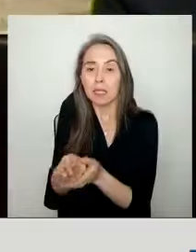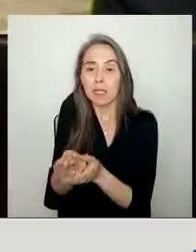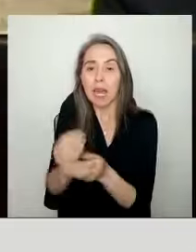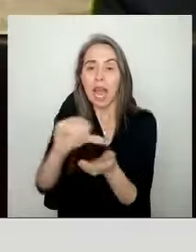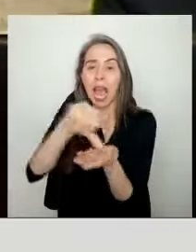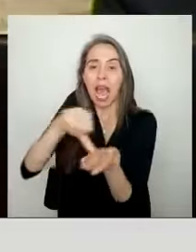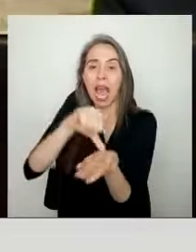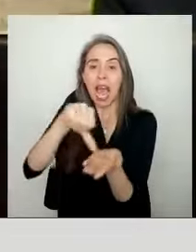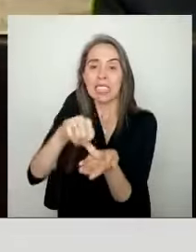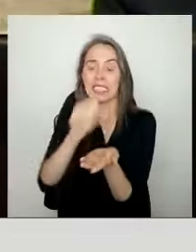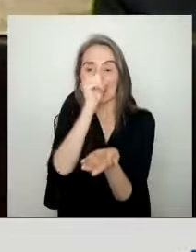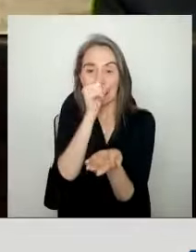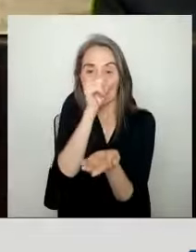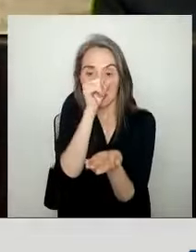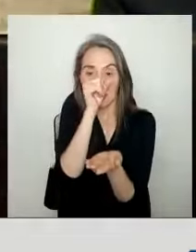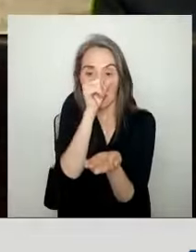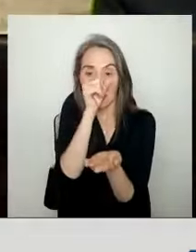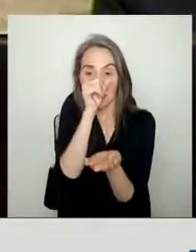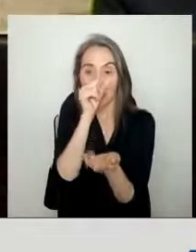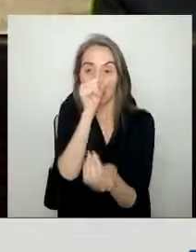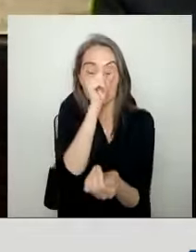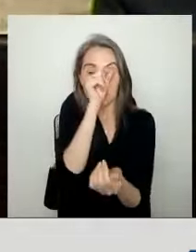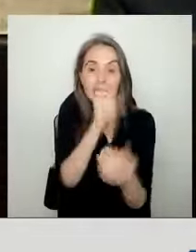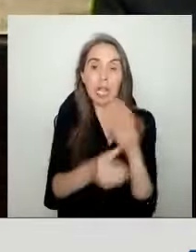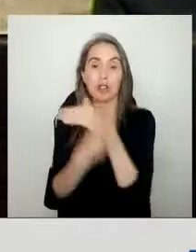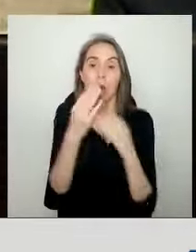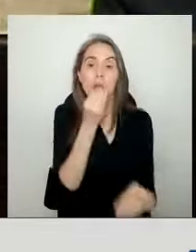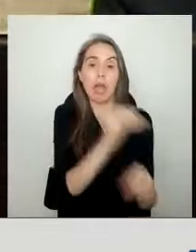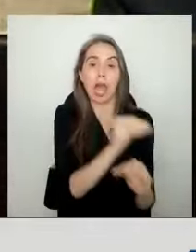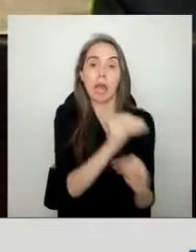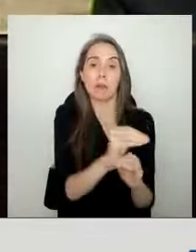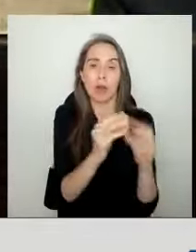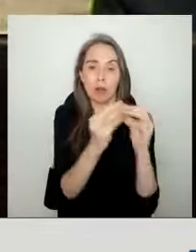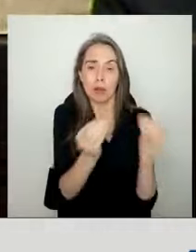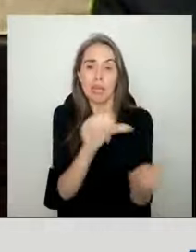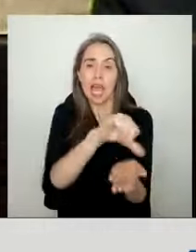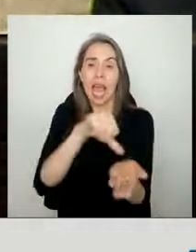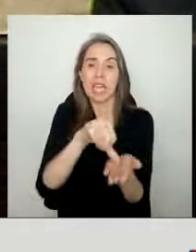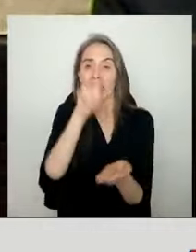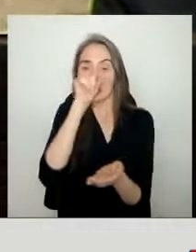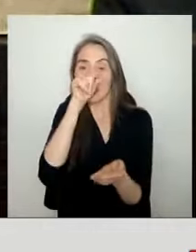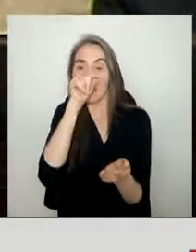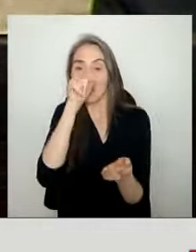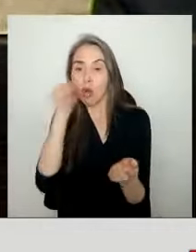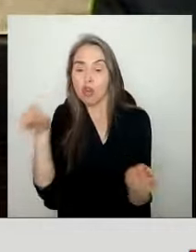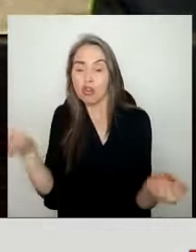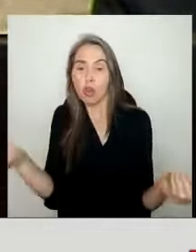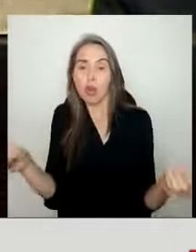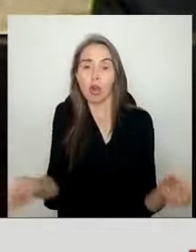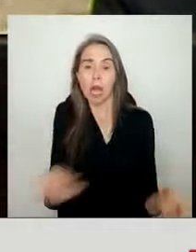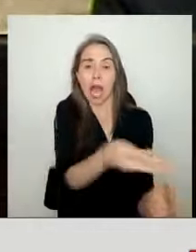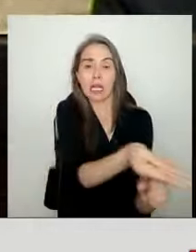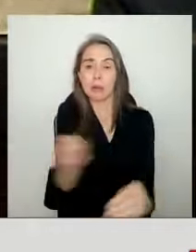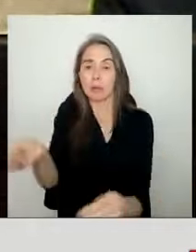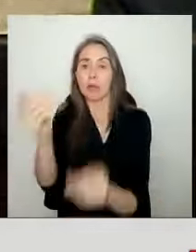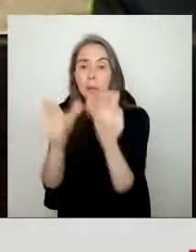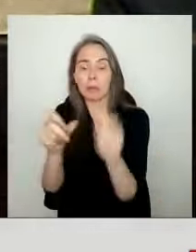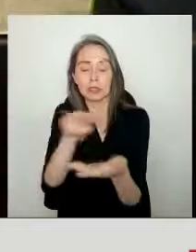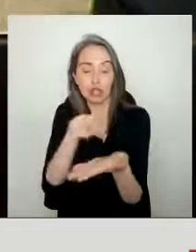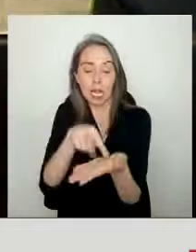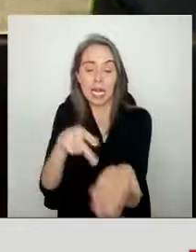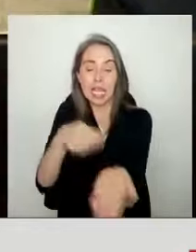cerdo y los cerdos fueron alimentados con un pienzo que tiene aceites de pollo entonces que la gente también lo sepa Si